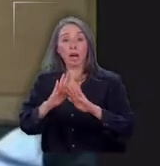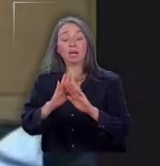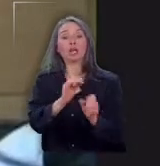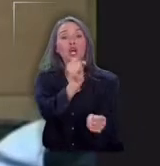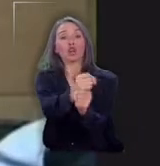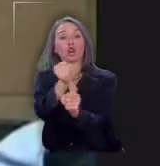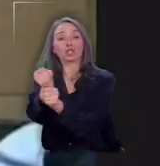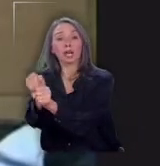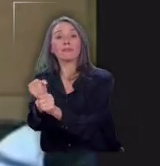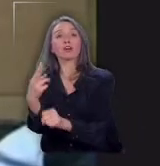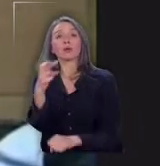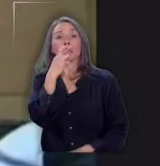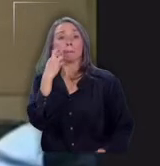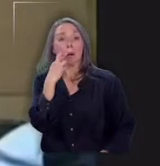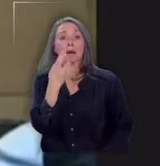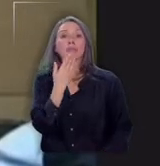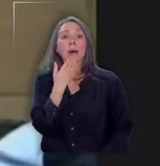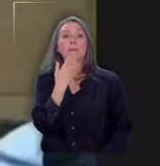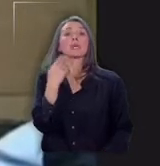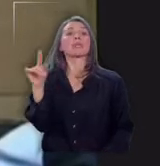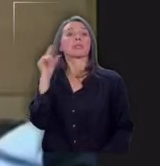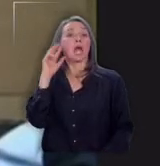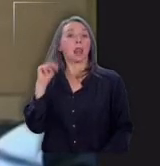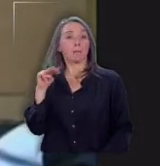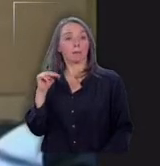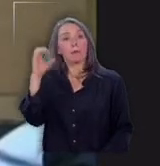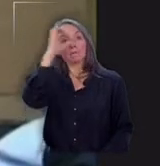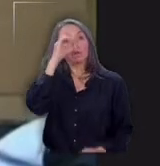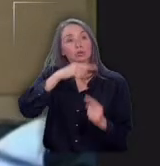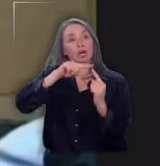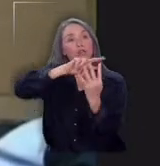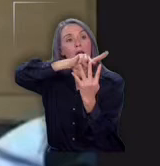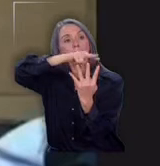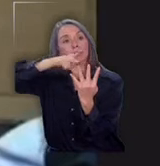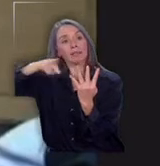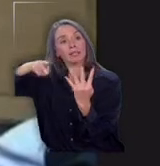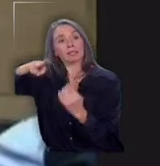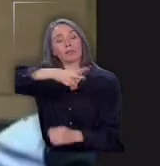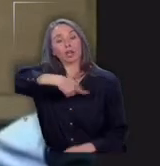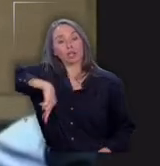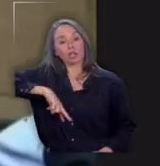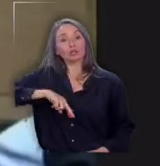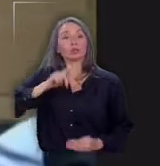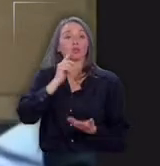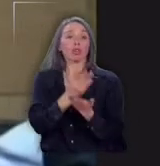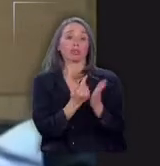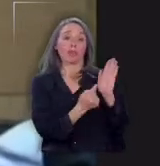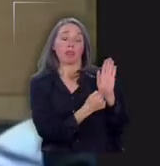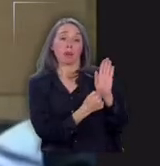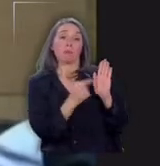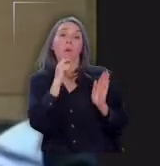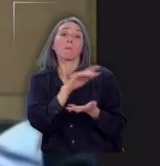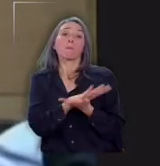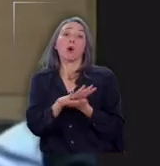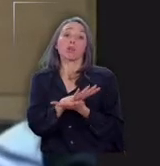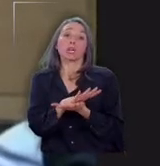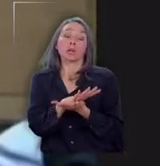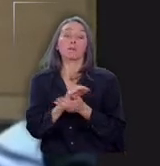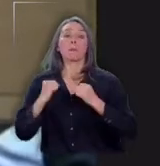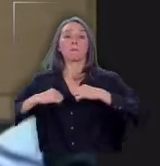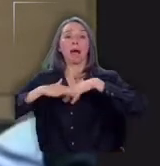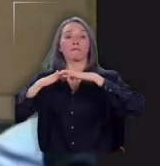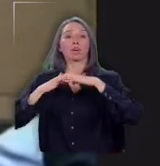trabajo tanto de padres como de madres pero buscando las alternativas que nosotros hoy día tenemos que son por ejemplo el